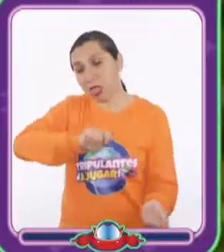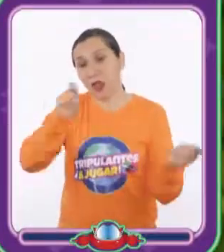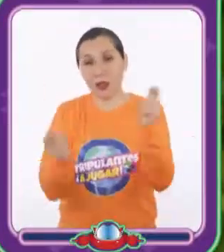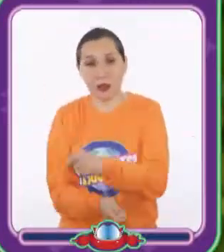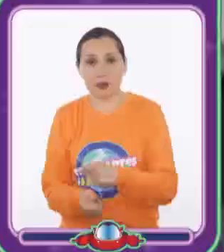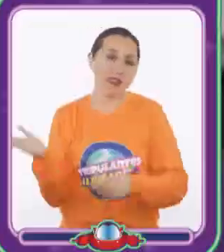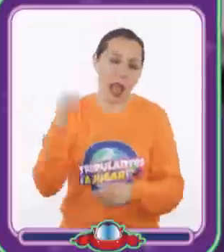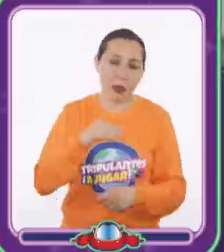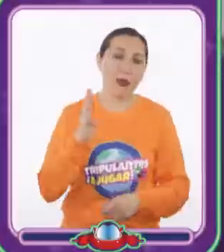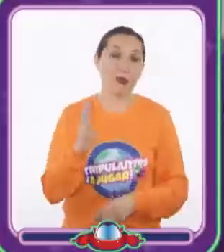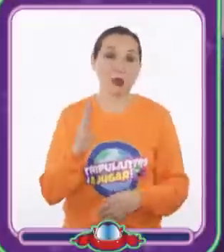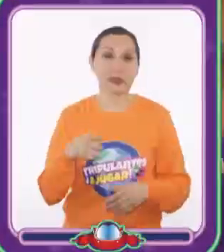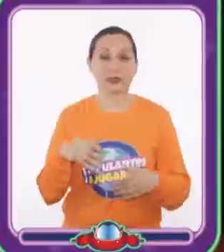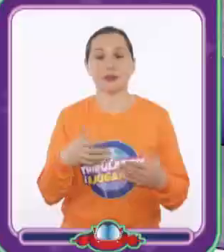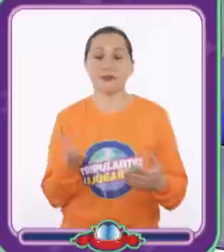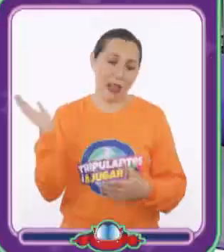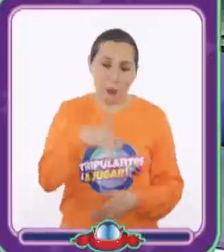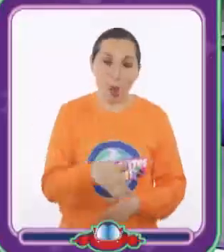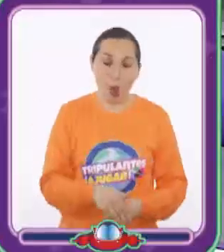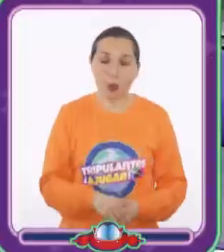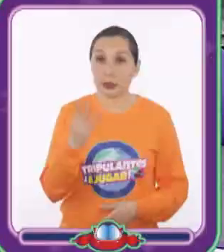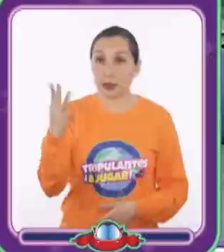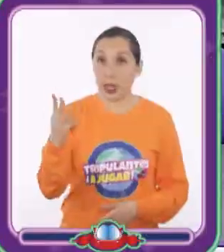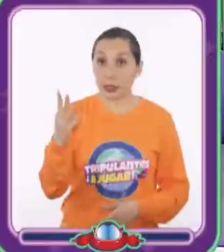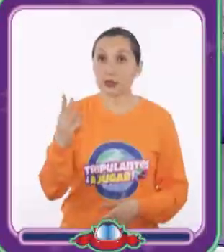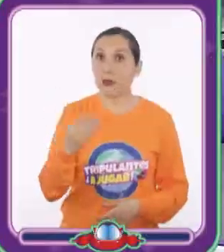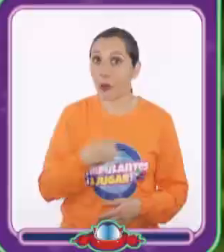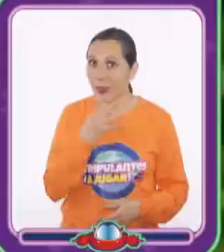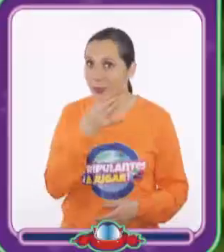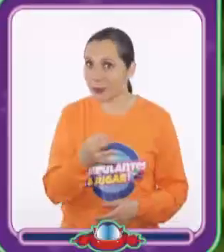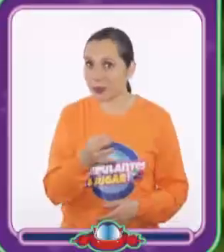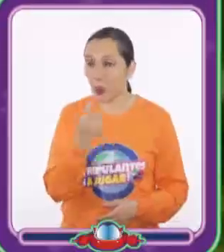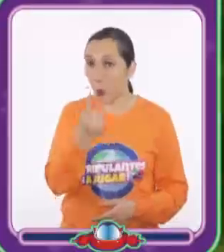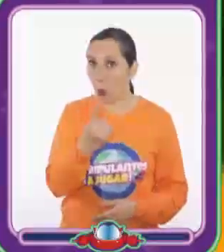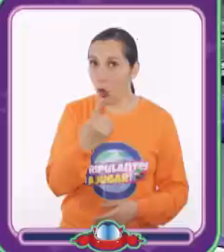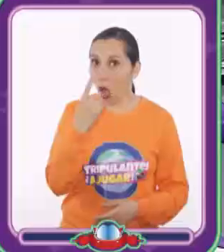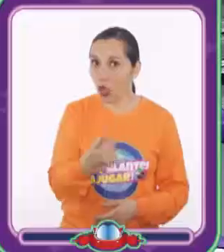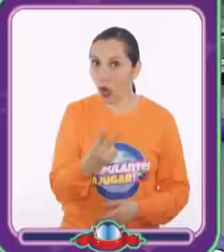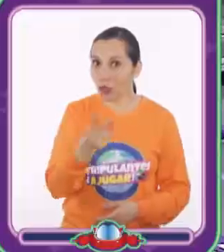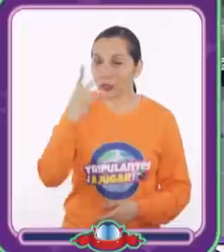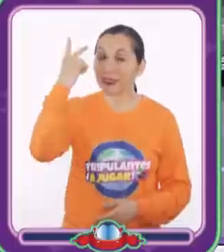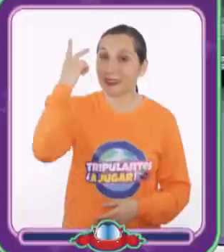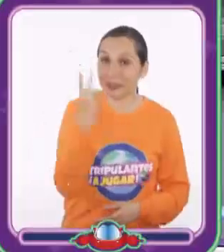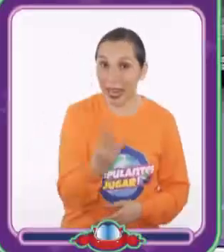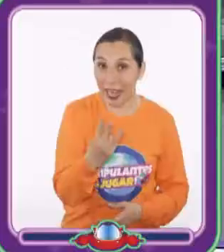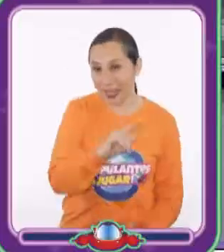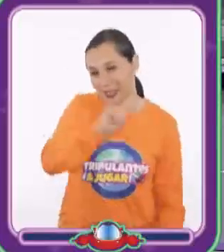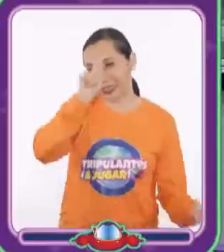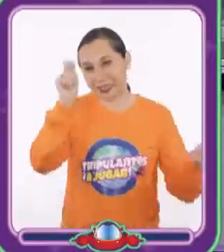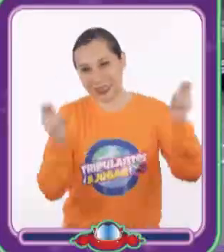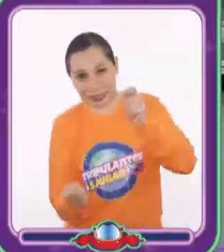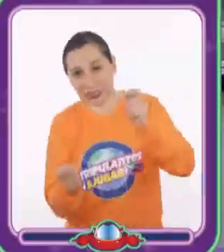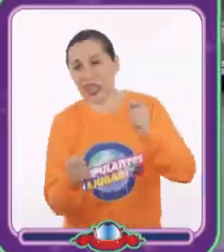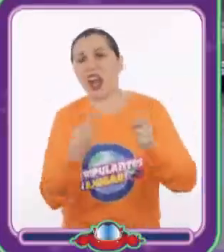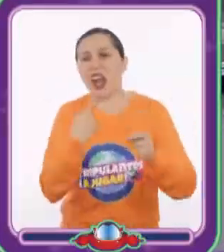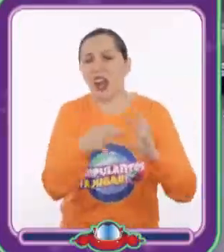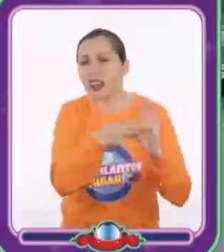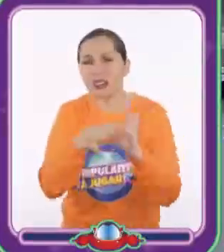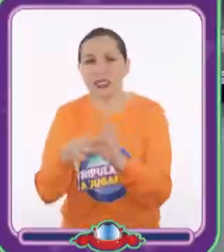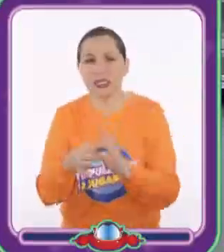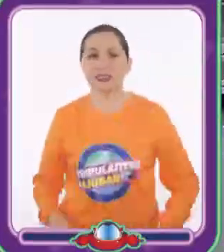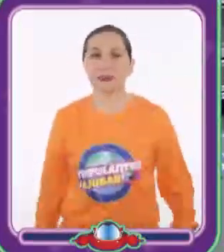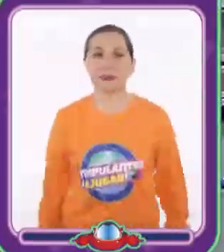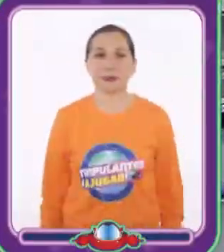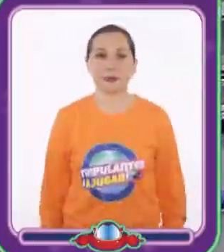dando vuelta a cojines, Bruno. ¡No! ¡Vamos! ¡Oh! ¡Vamos! A la cuenta de tres, damos vuelta. ¡Uno! ¡No! ¡Dos! ¡Tres!